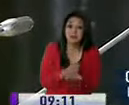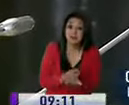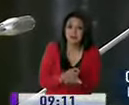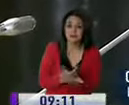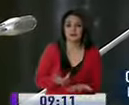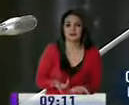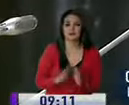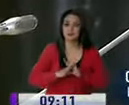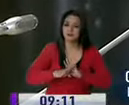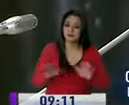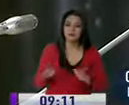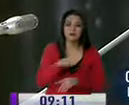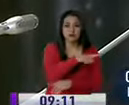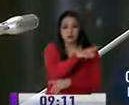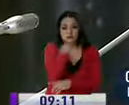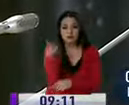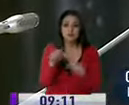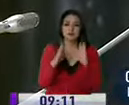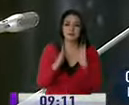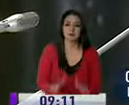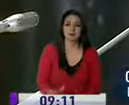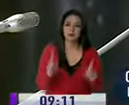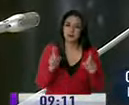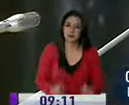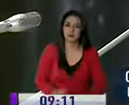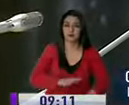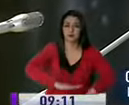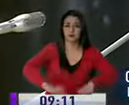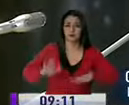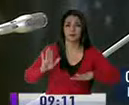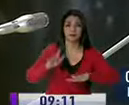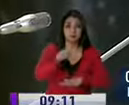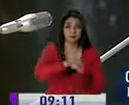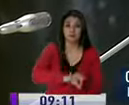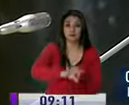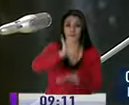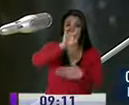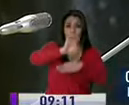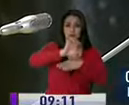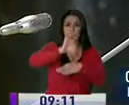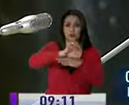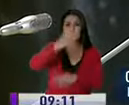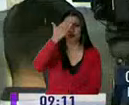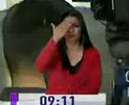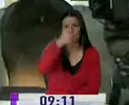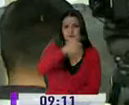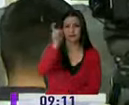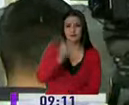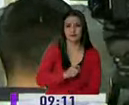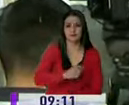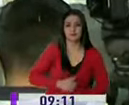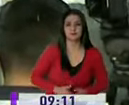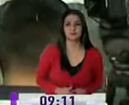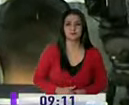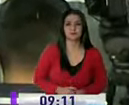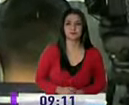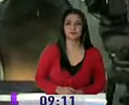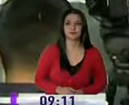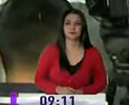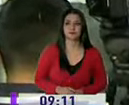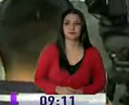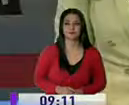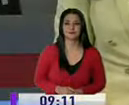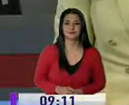todo. Y ustedes, asambleístas, como representantes del Ecuador, sé que ese es su deber. Informó Carolina